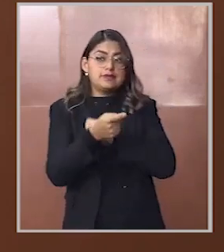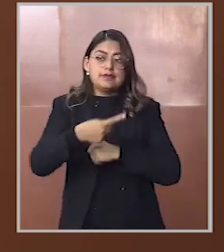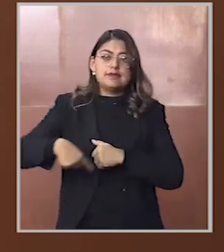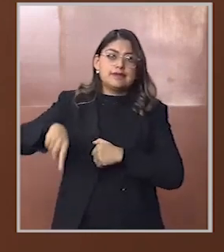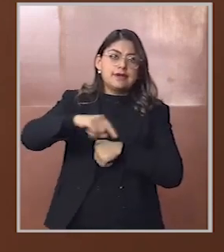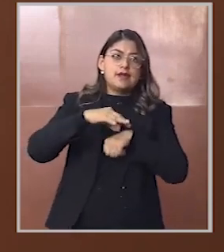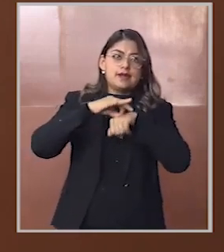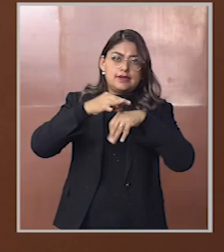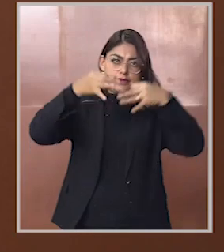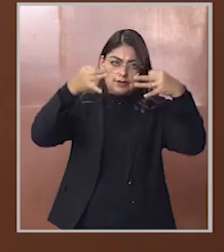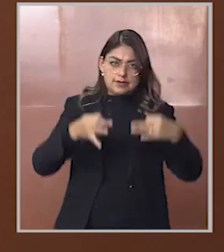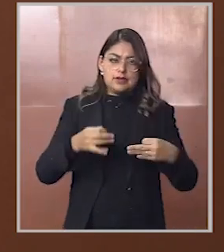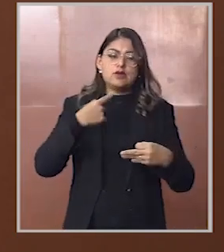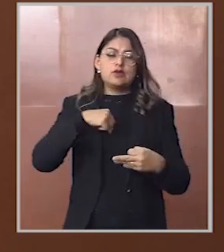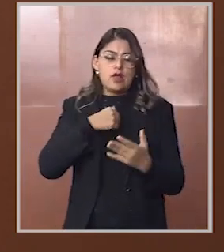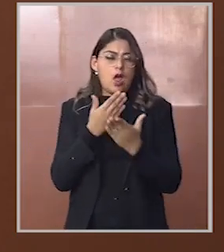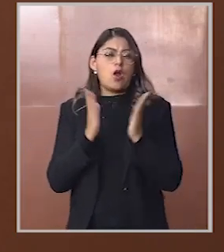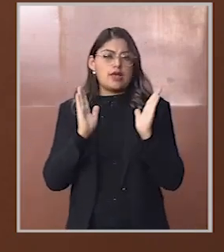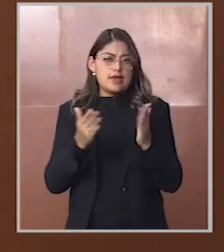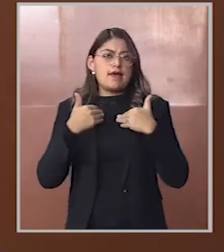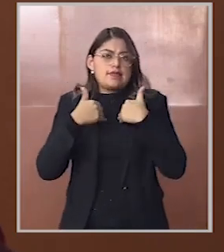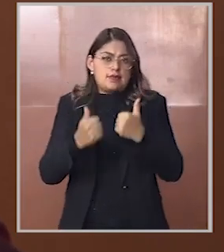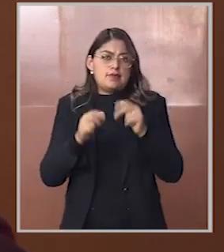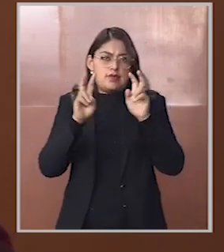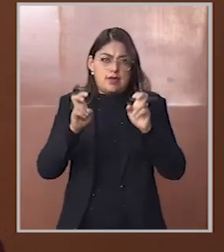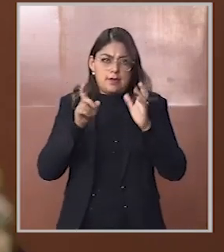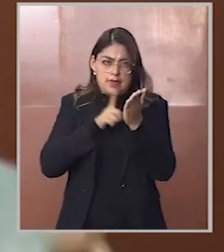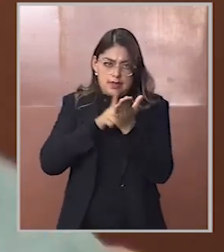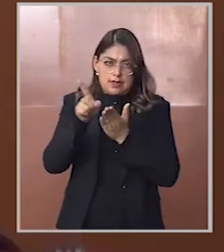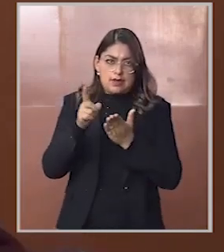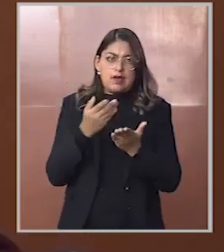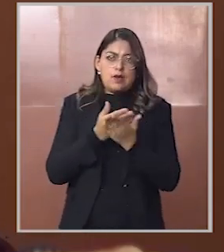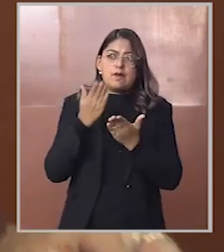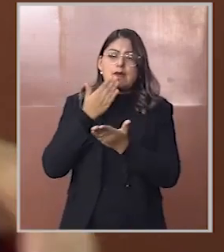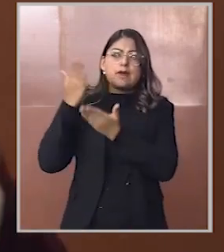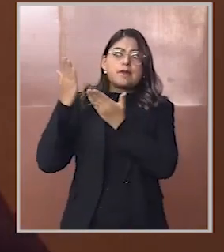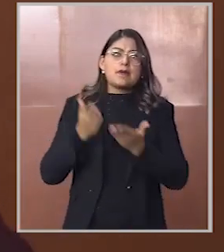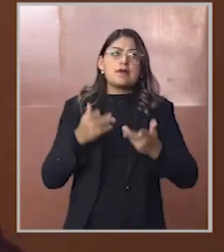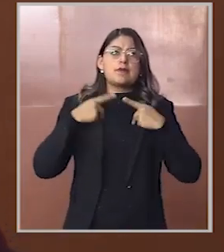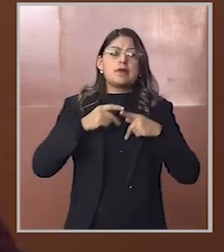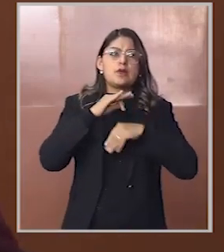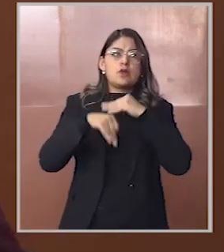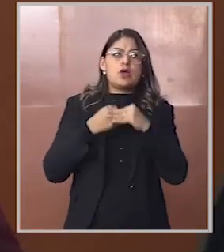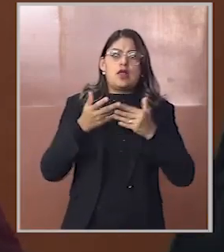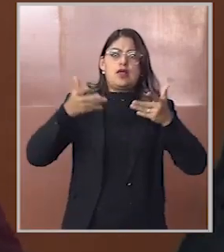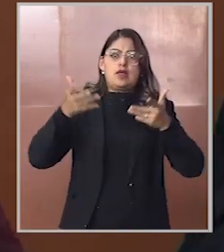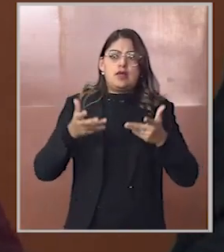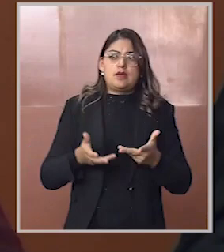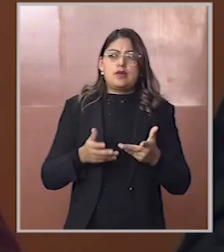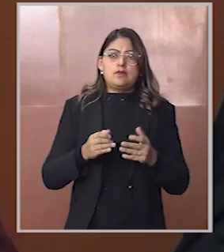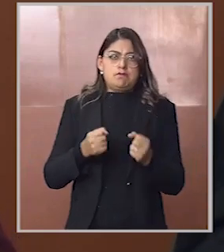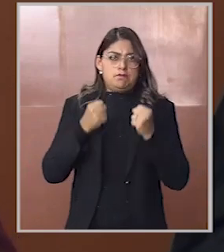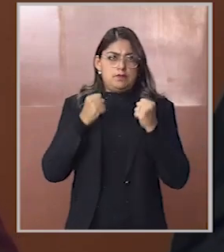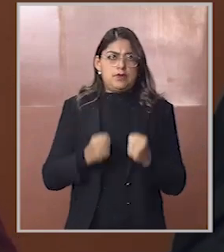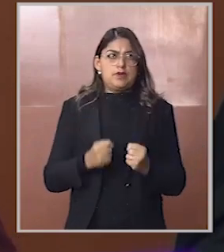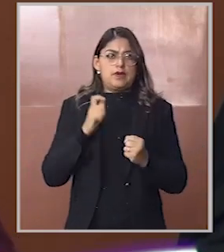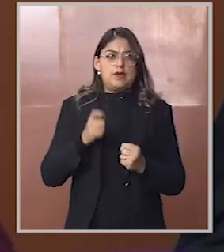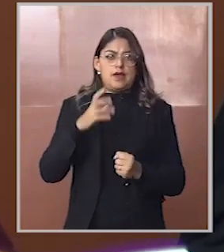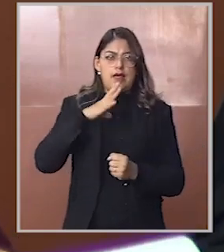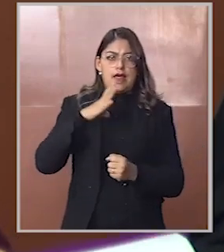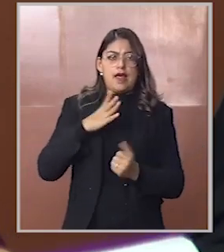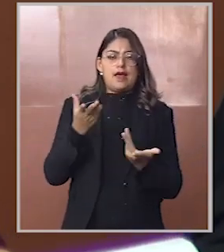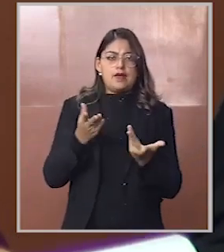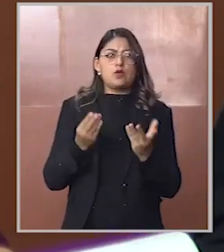estamos conscientes del papel social del derecho Así que son bienvenidas todas las acciones concretas y prácticas que